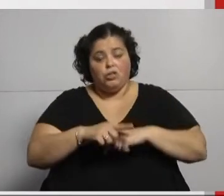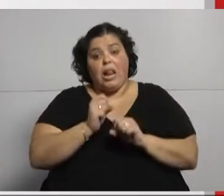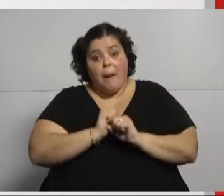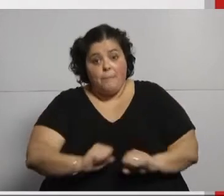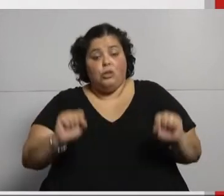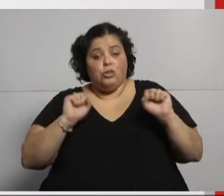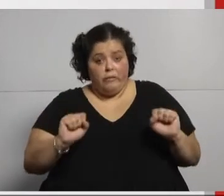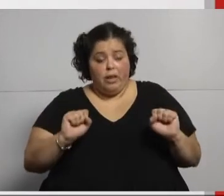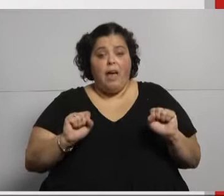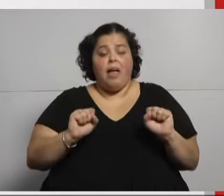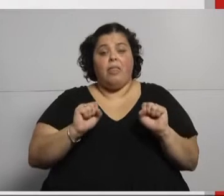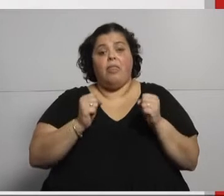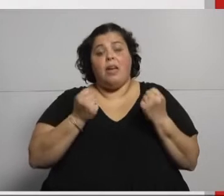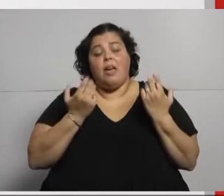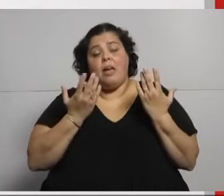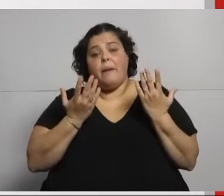posibilidad de